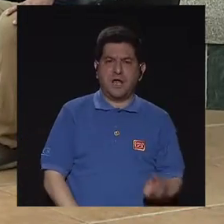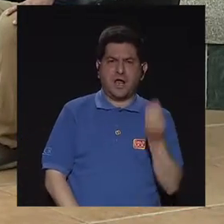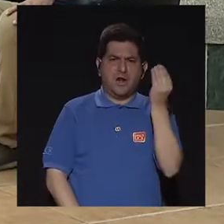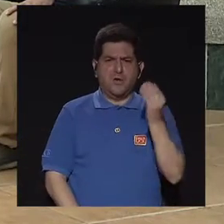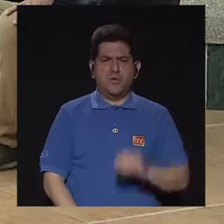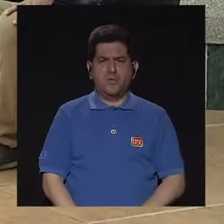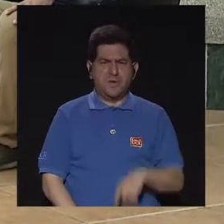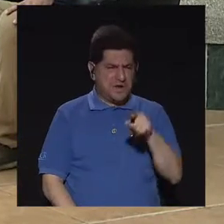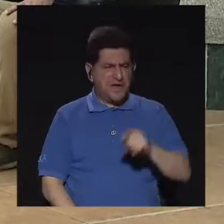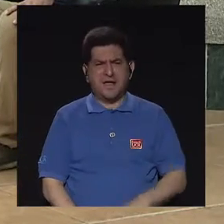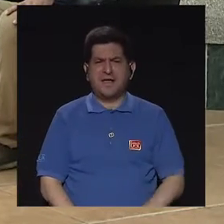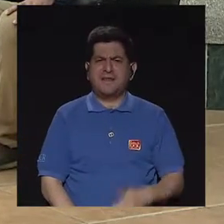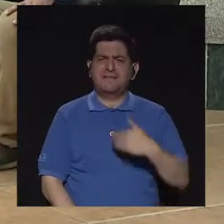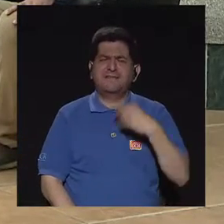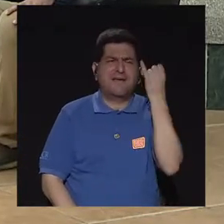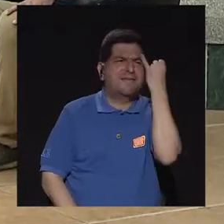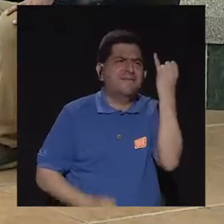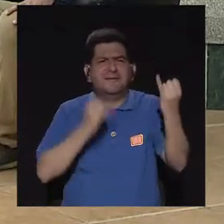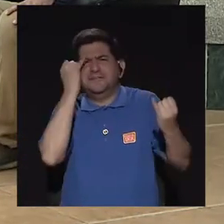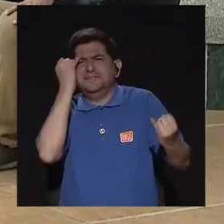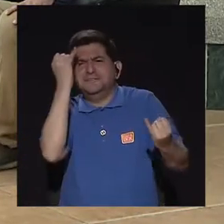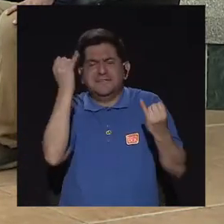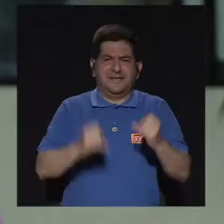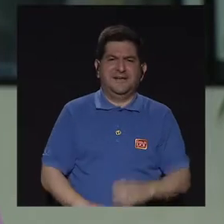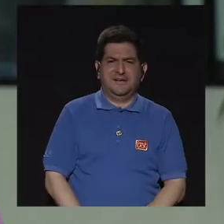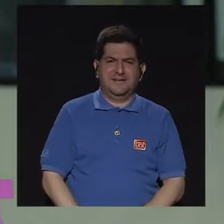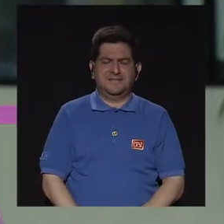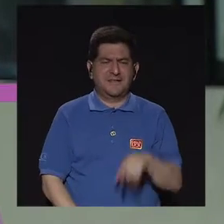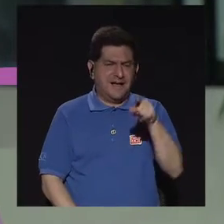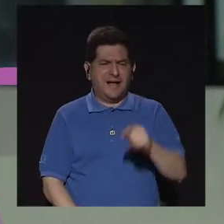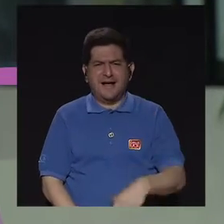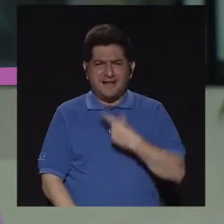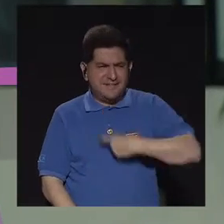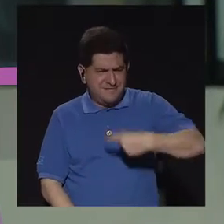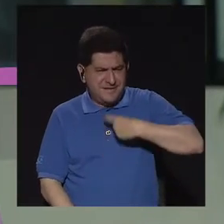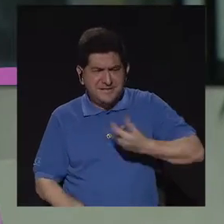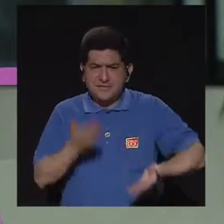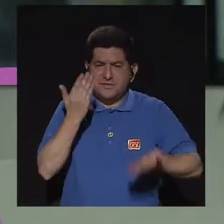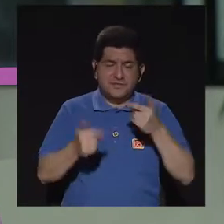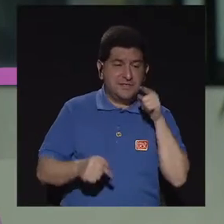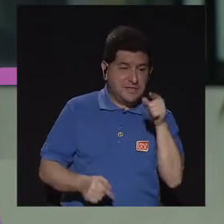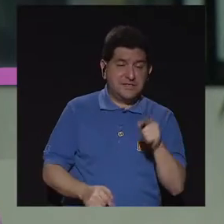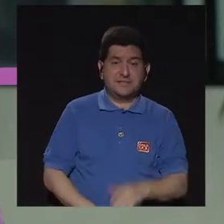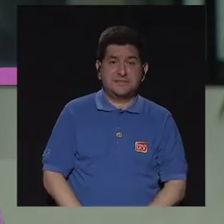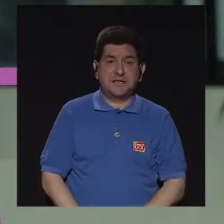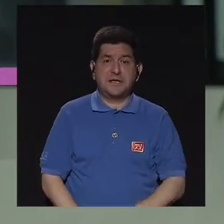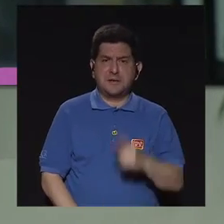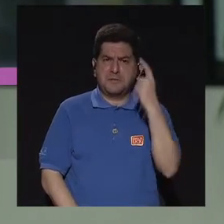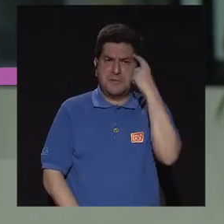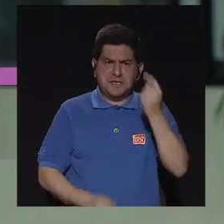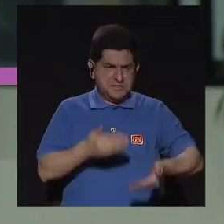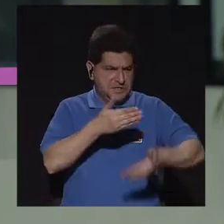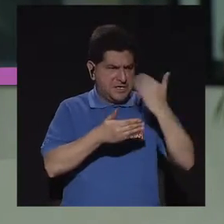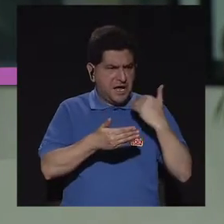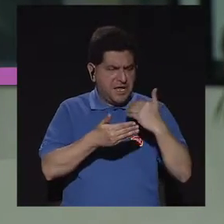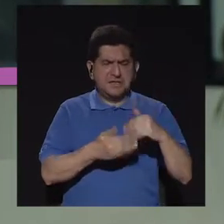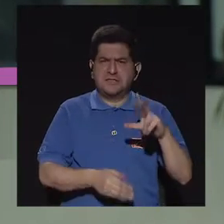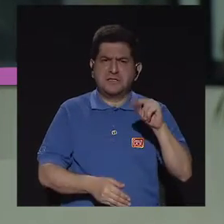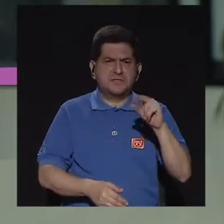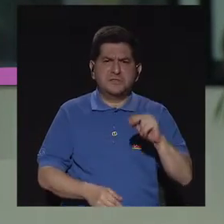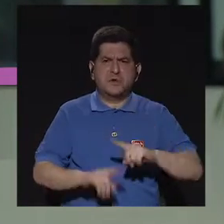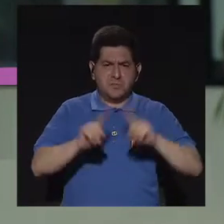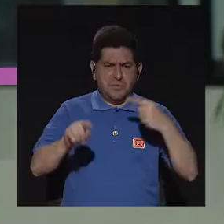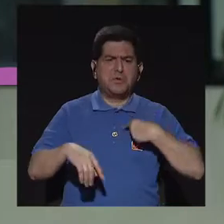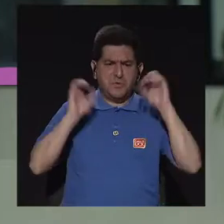joven suele moverse mucho, suele tener mucha iniciativa, tiene muchas ideas, muchas cosas que tal vez él ha dicho porque no existen antes, yo quiero